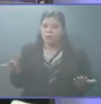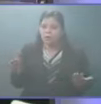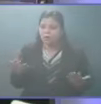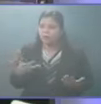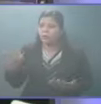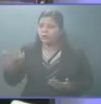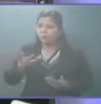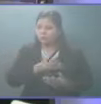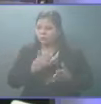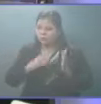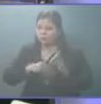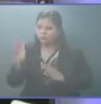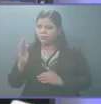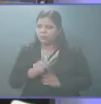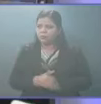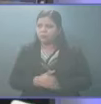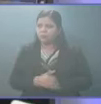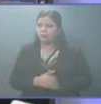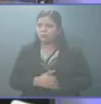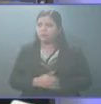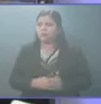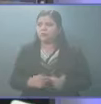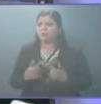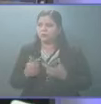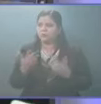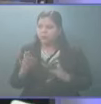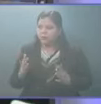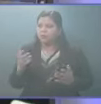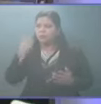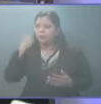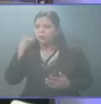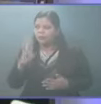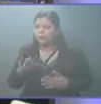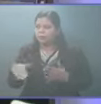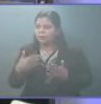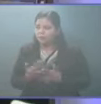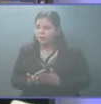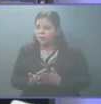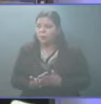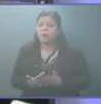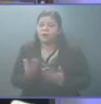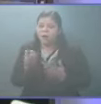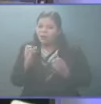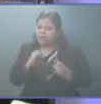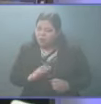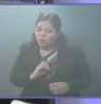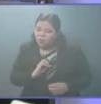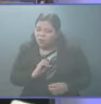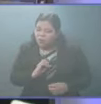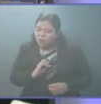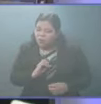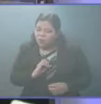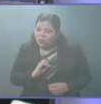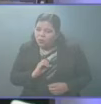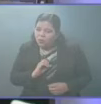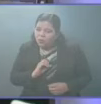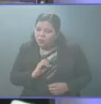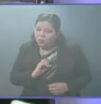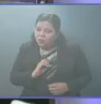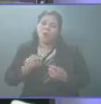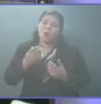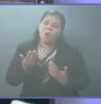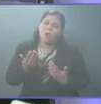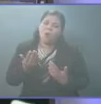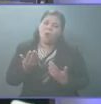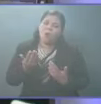mucha automedicación, qué hago cuando tengo dolor de estómago, qué medicina natural busco, y entonces sí